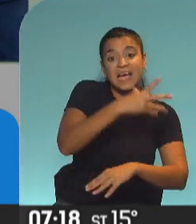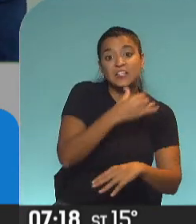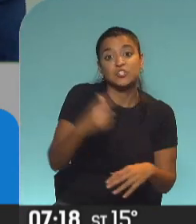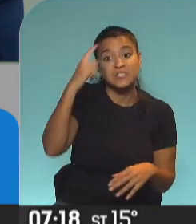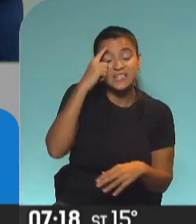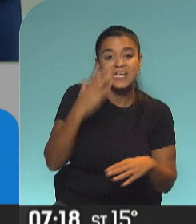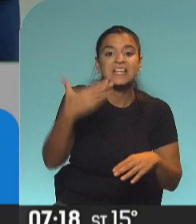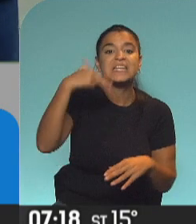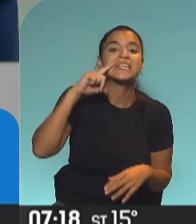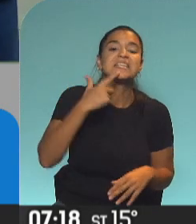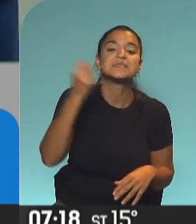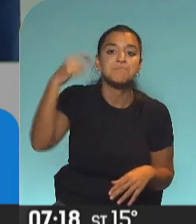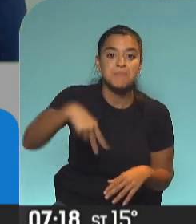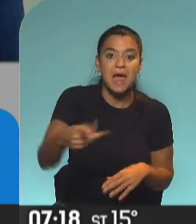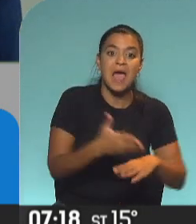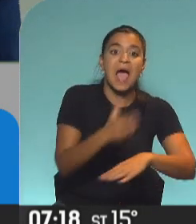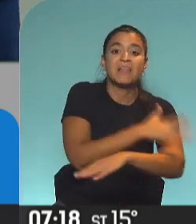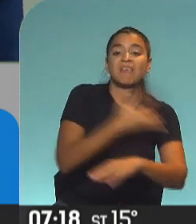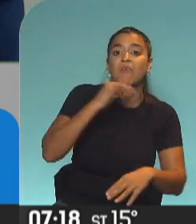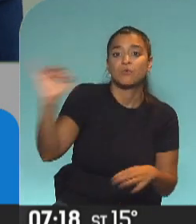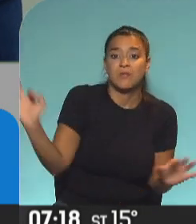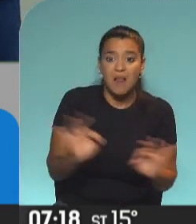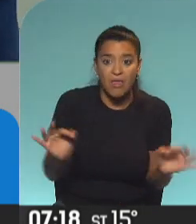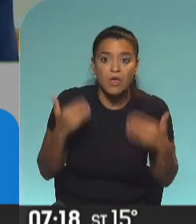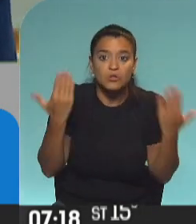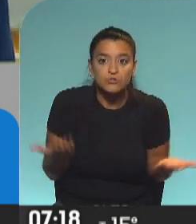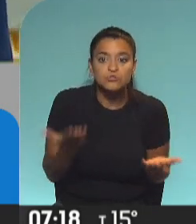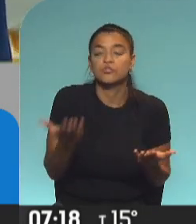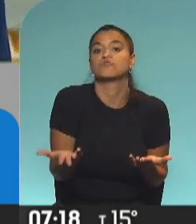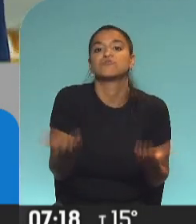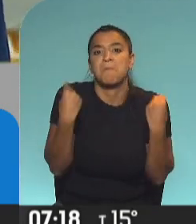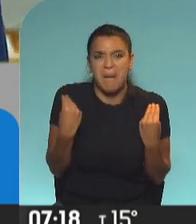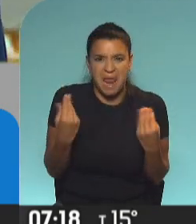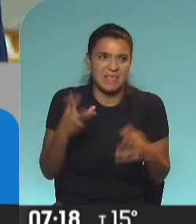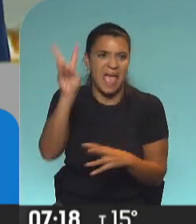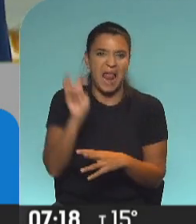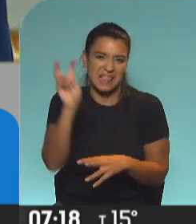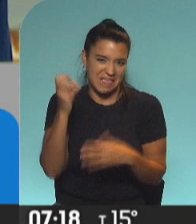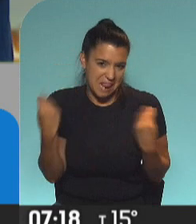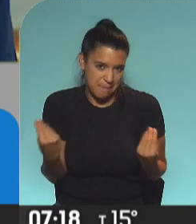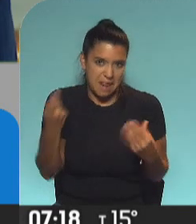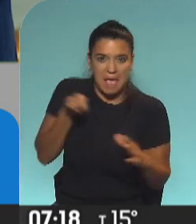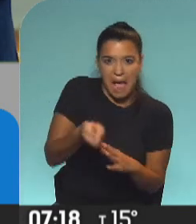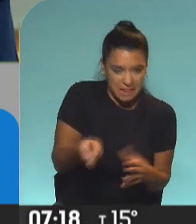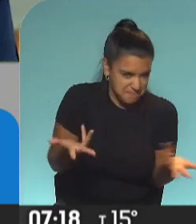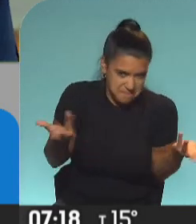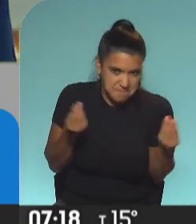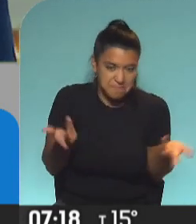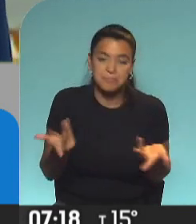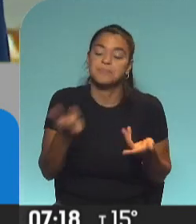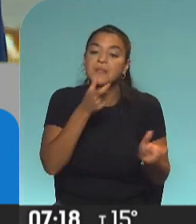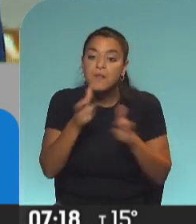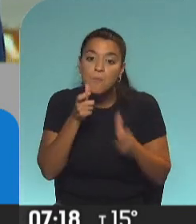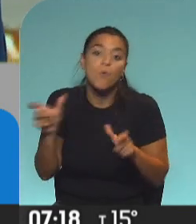enero, Nisman no había presentado la denuncia, de manera tal que no había un motivo como para el asesinato. Ninguna de estas